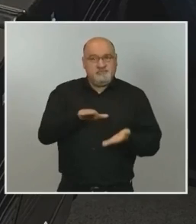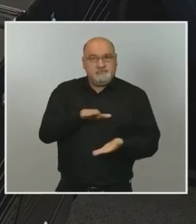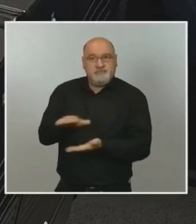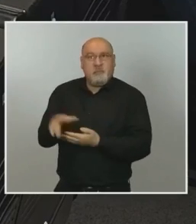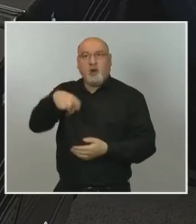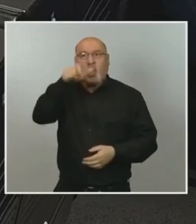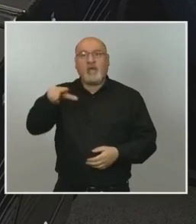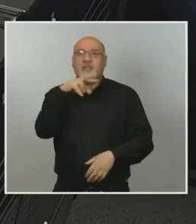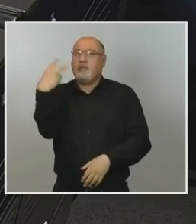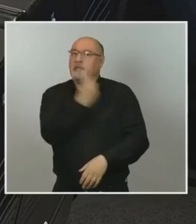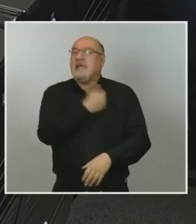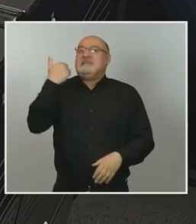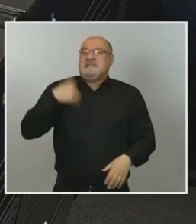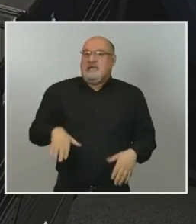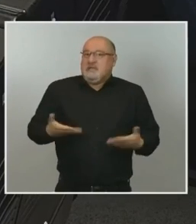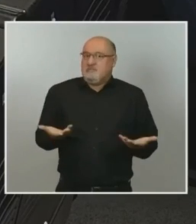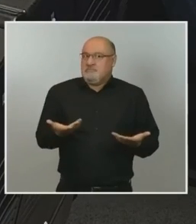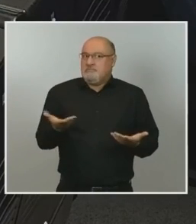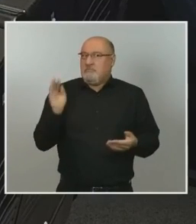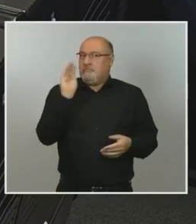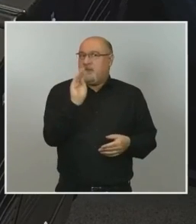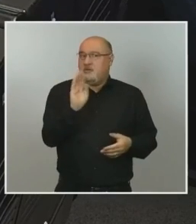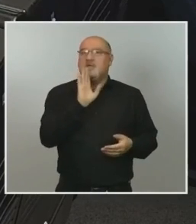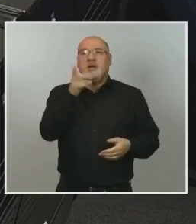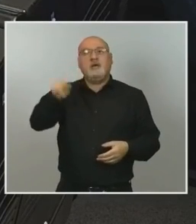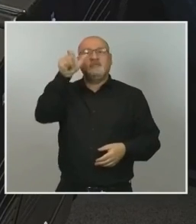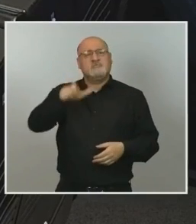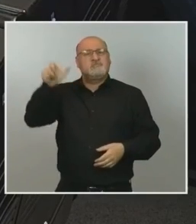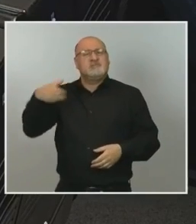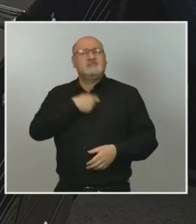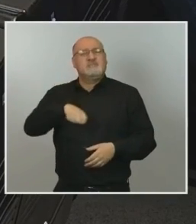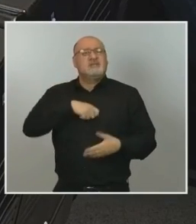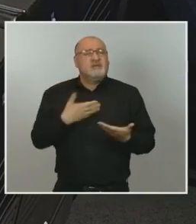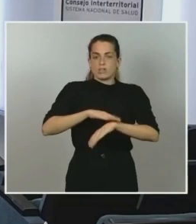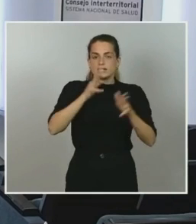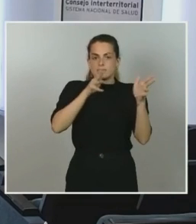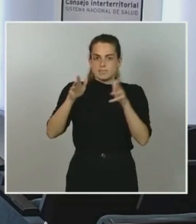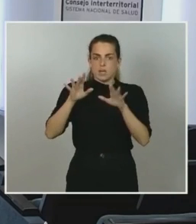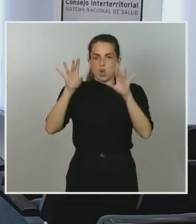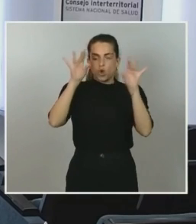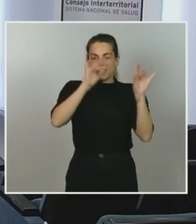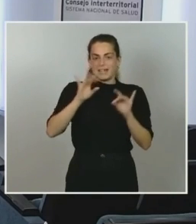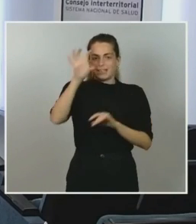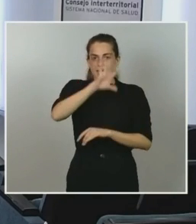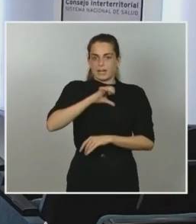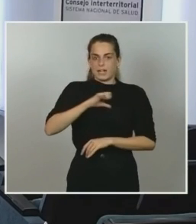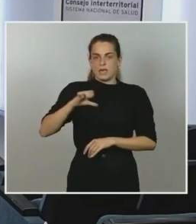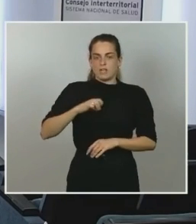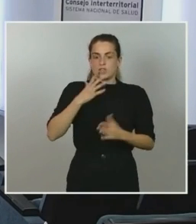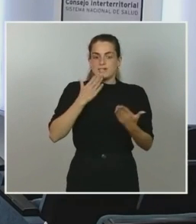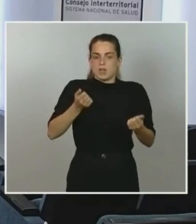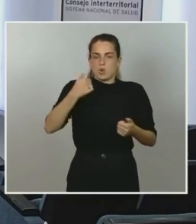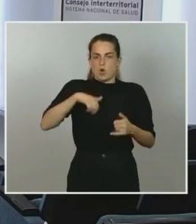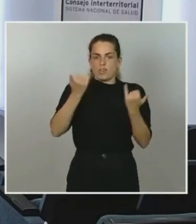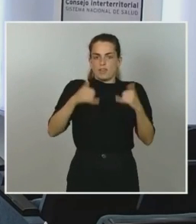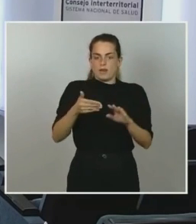Las autoridades sanitarias españolas informaron el miércoles que investigan tres casos de personas que sufrieron trombosis tras recibir el inmunizante